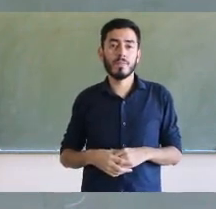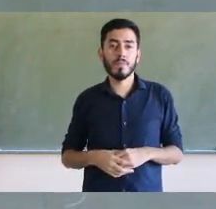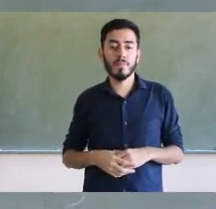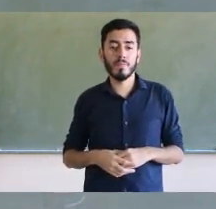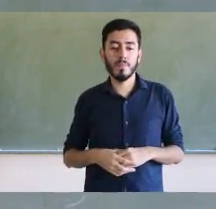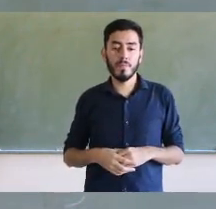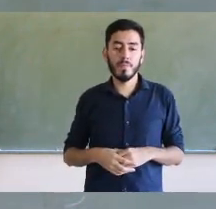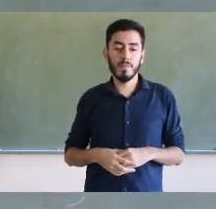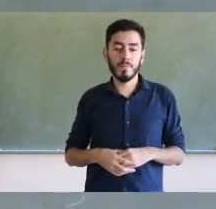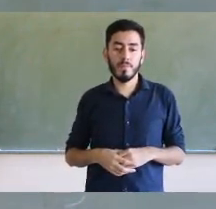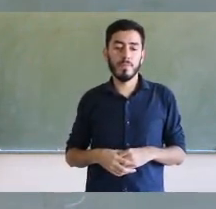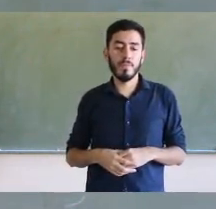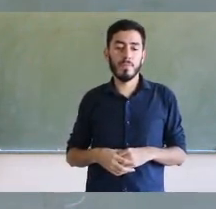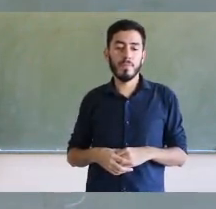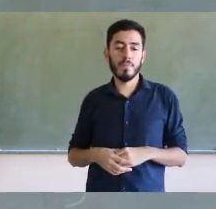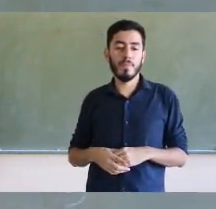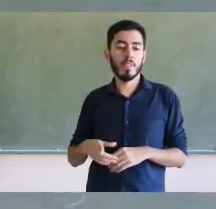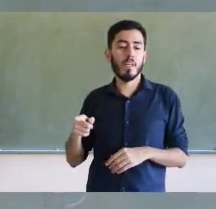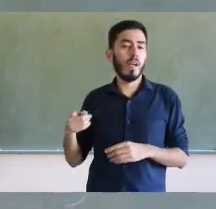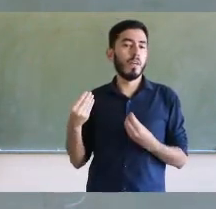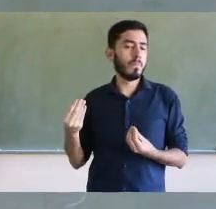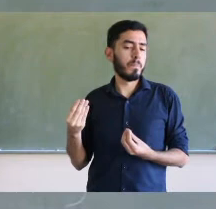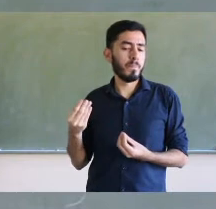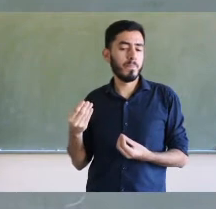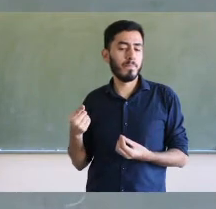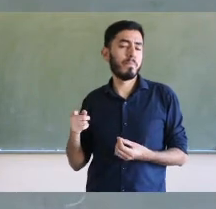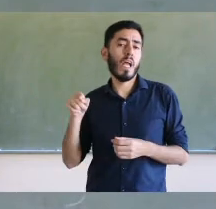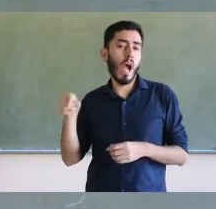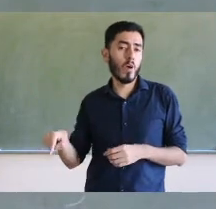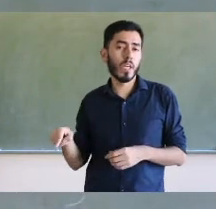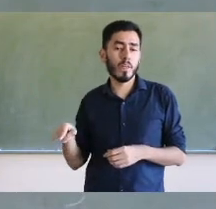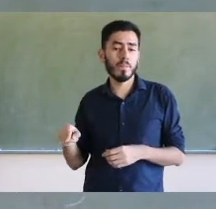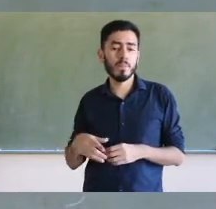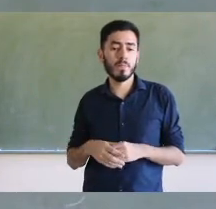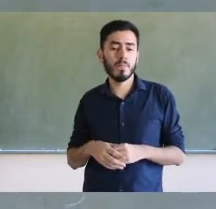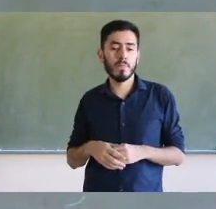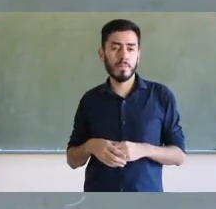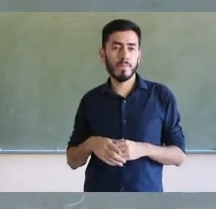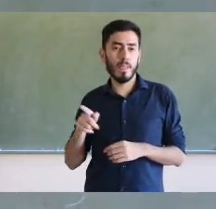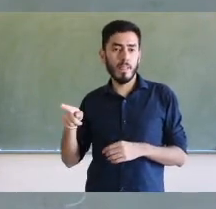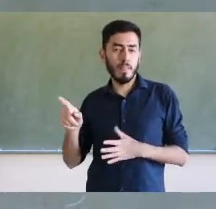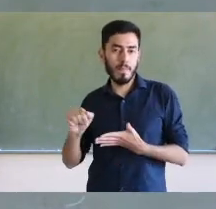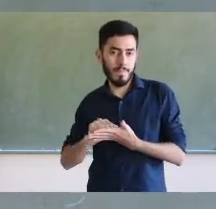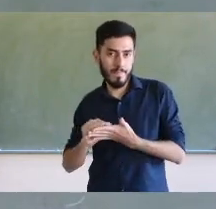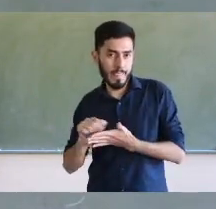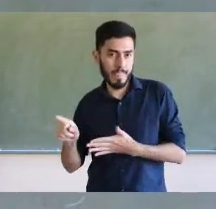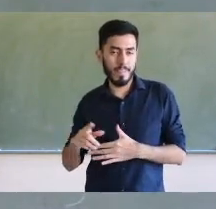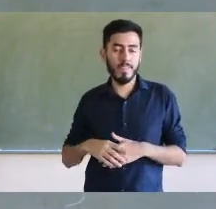¿Hasta ahí? Bueno, ¿qué es lo que hacemos? Nos queda directamente, acá tengo, esto que no va,